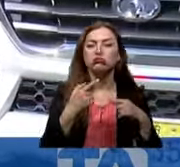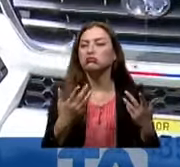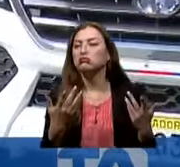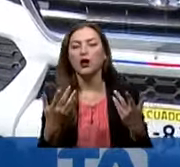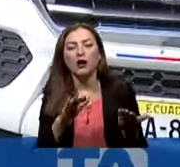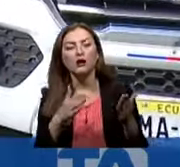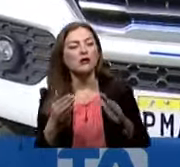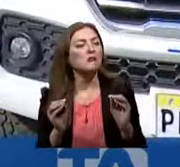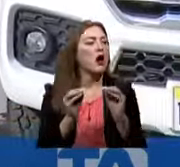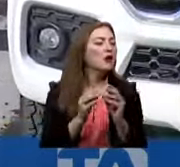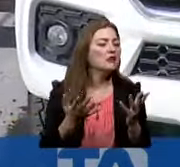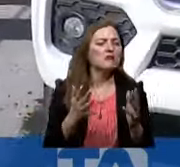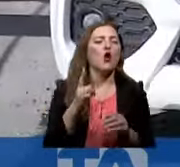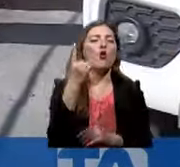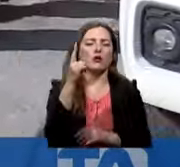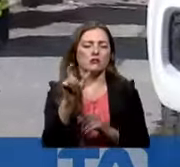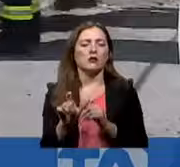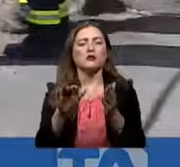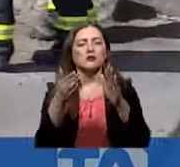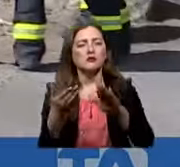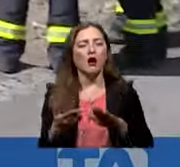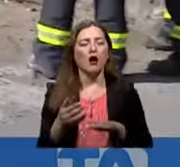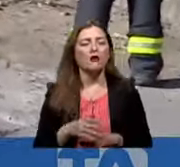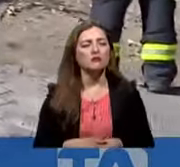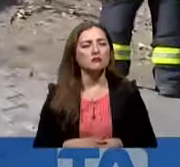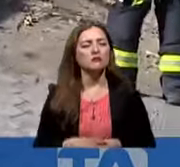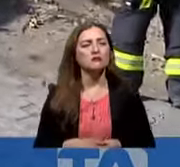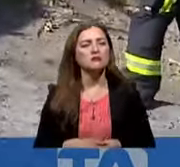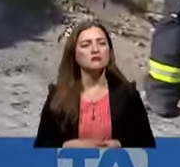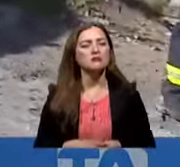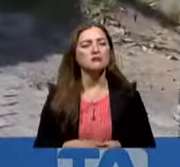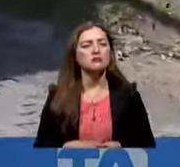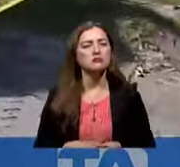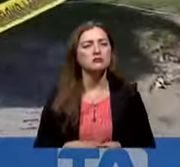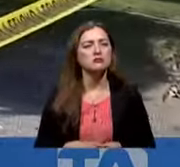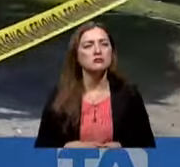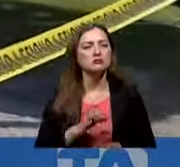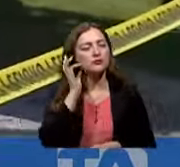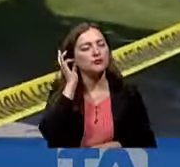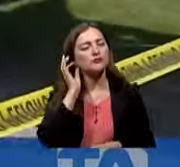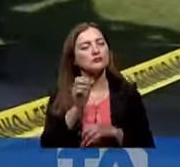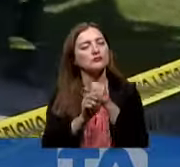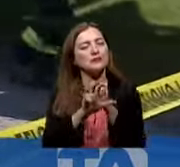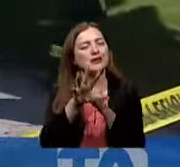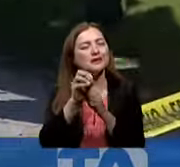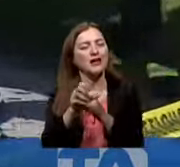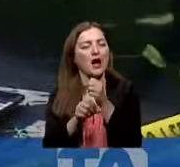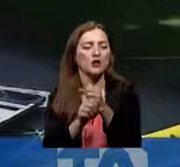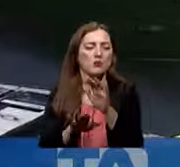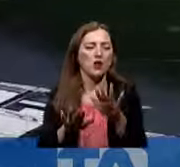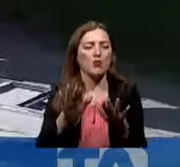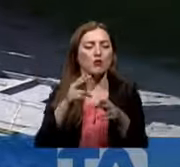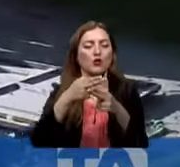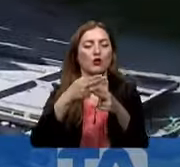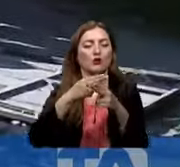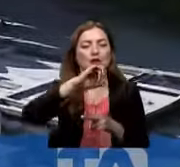una búsqueda en todo el sector, verificando solo una persona fallecida, una mujer de 30 años, de